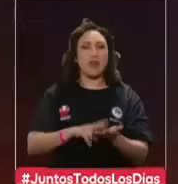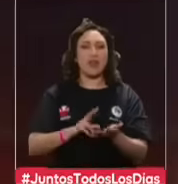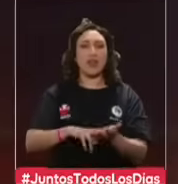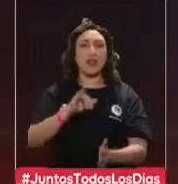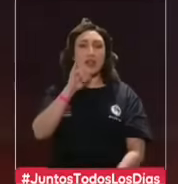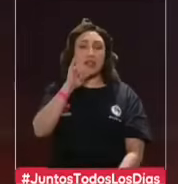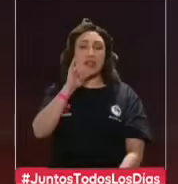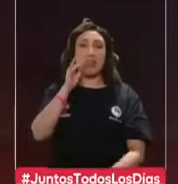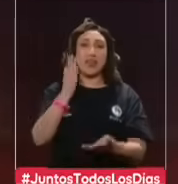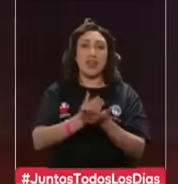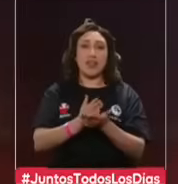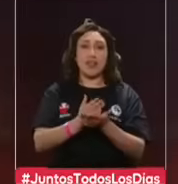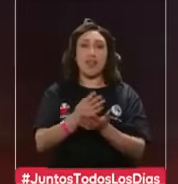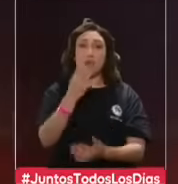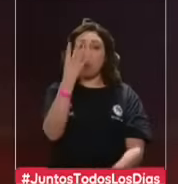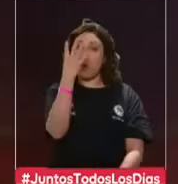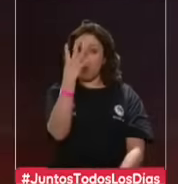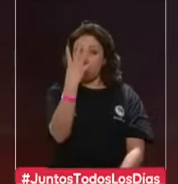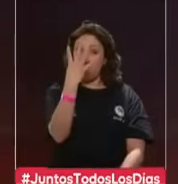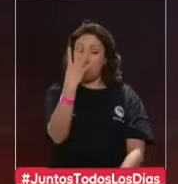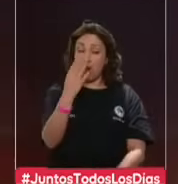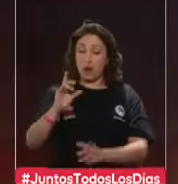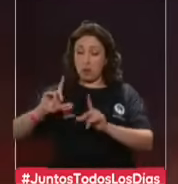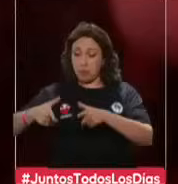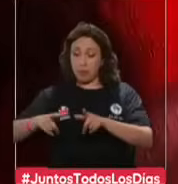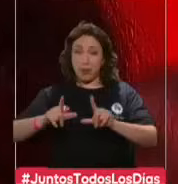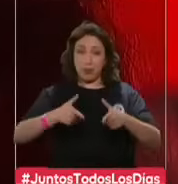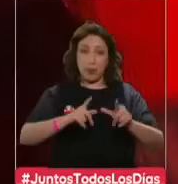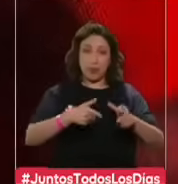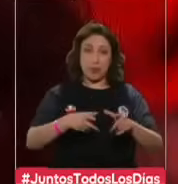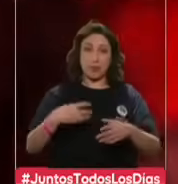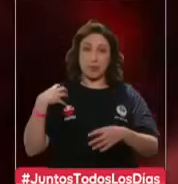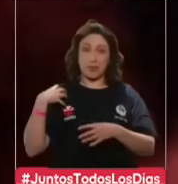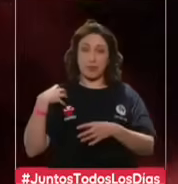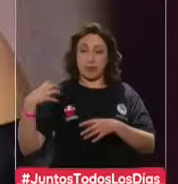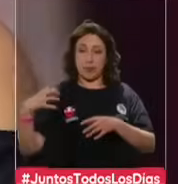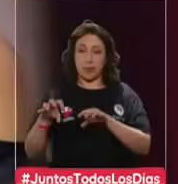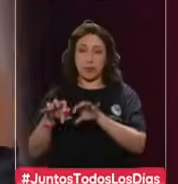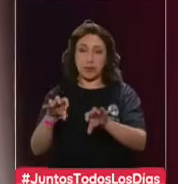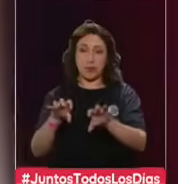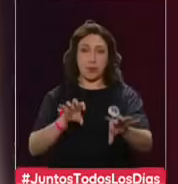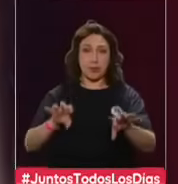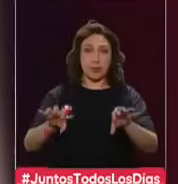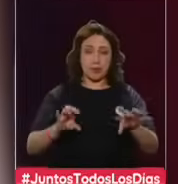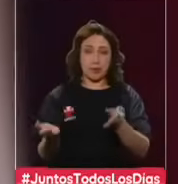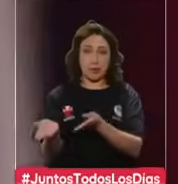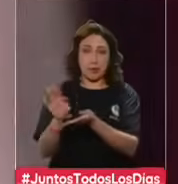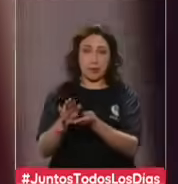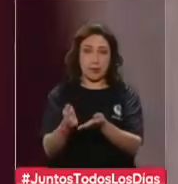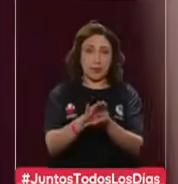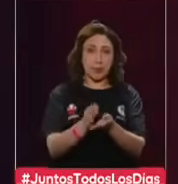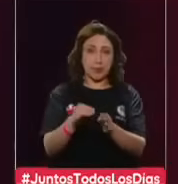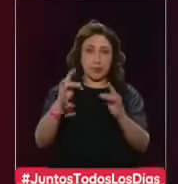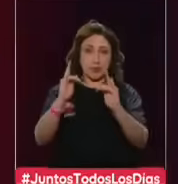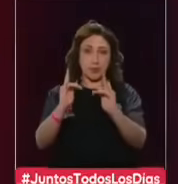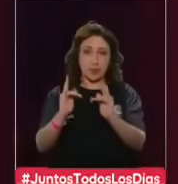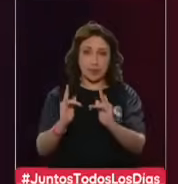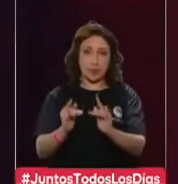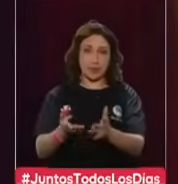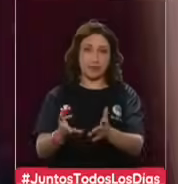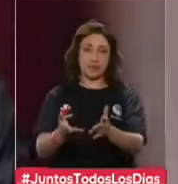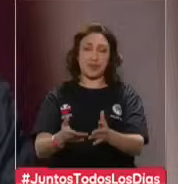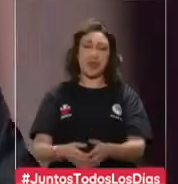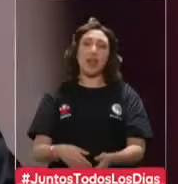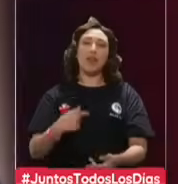me tiene que poner como 4 tragos, como yo me vendo por separado, weona, te digo. Sí, yo soy como la Barbie, ¿viste? Y